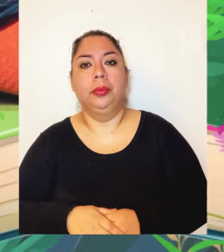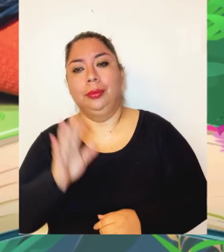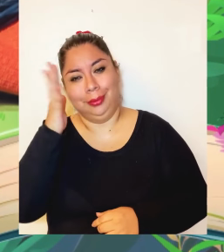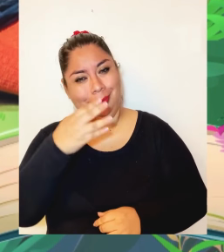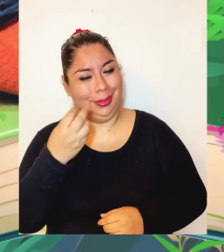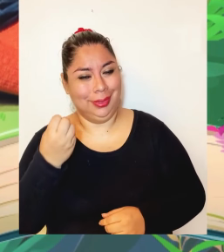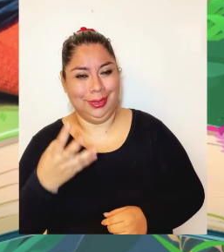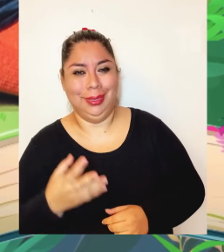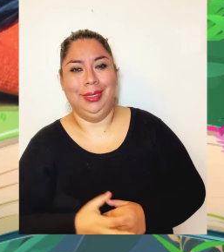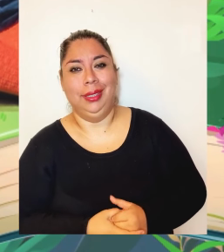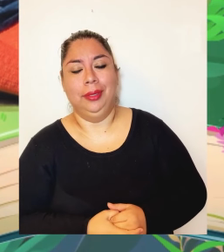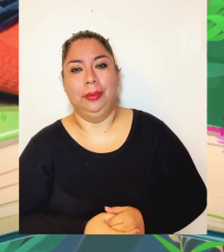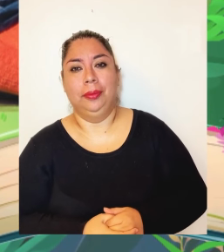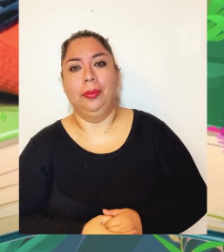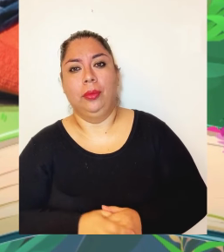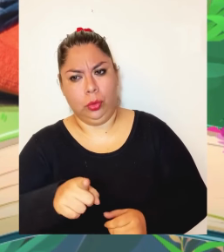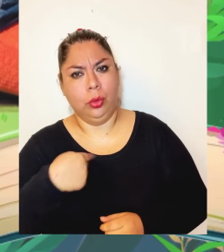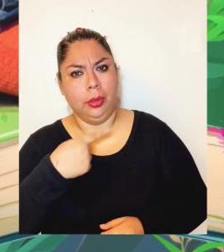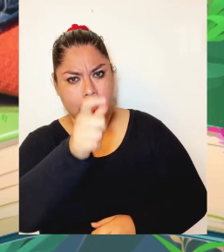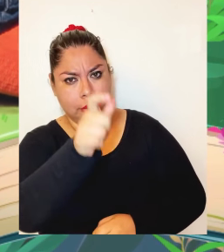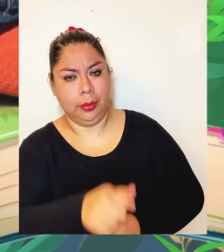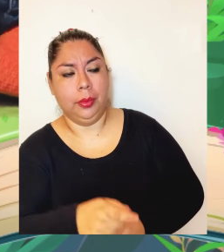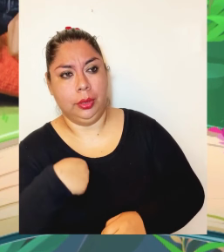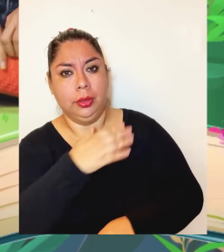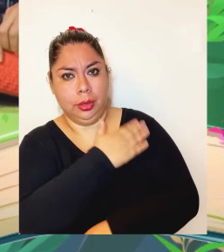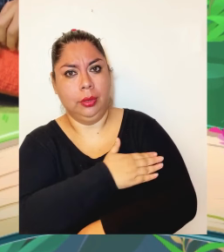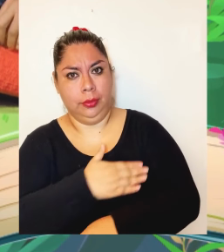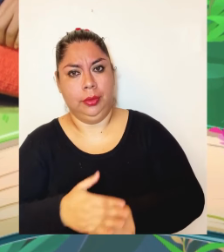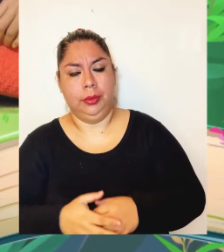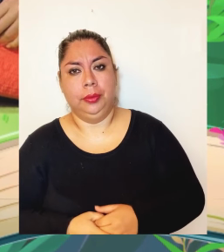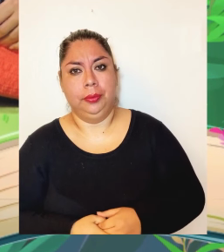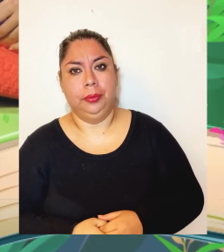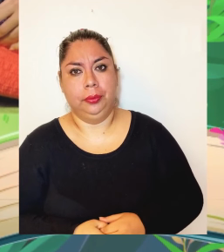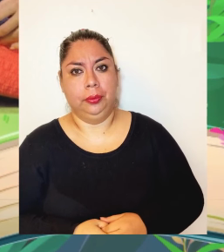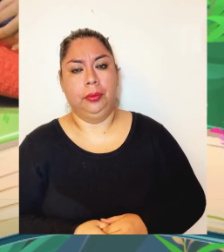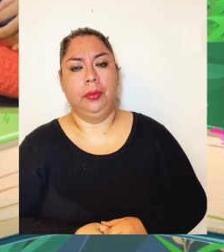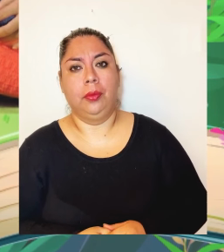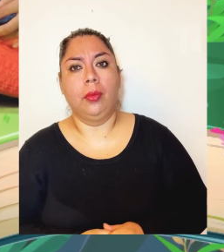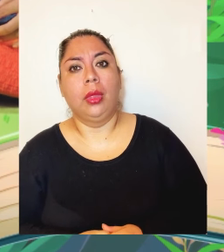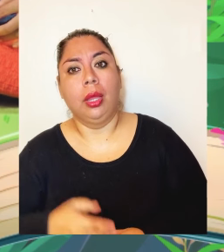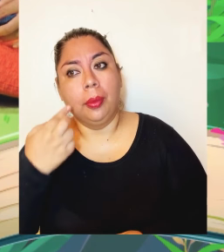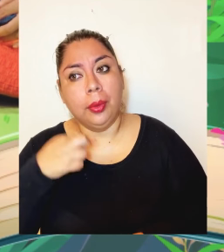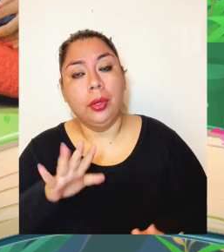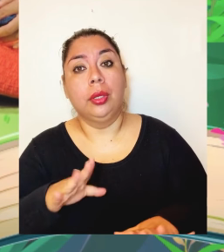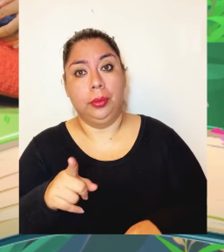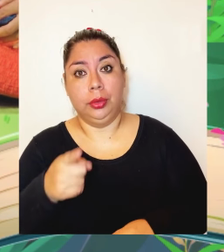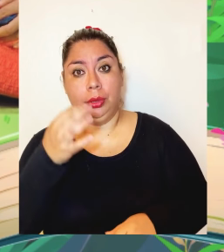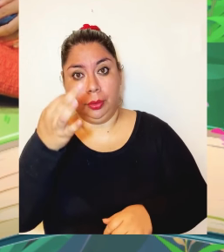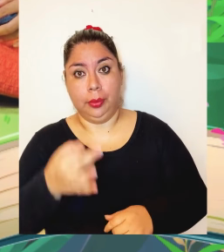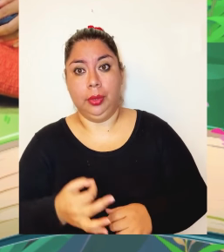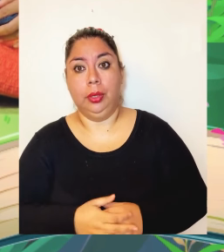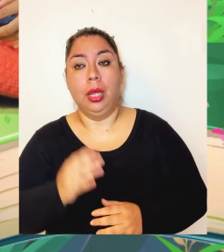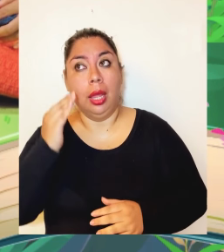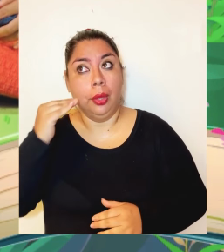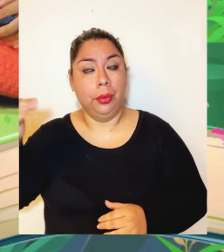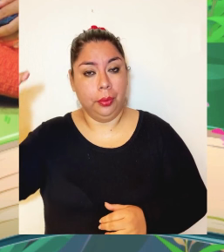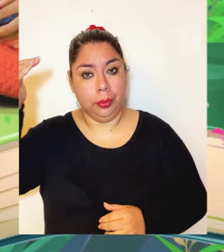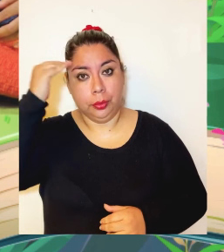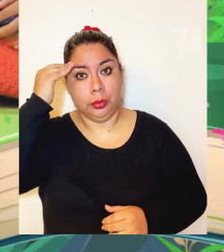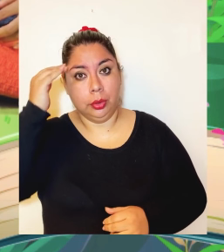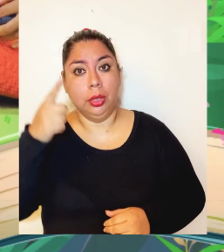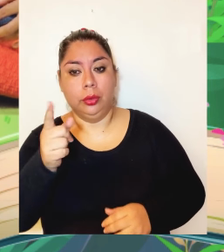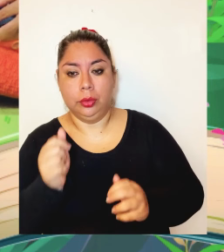Kusapuni sami. Kampis kallawaqtaq atinikuna hina. Ichaqa kuraq runamantapuni kanan.